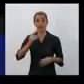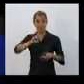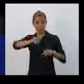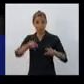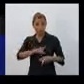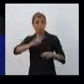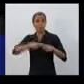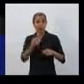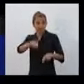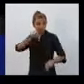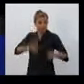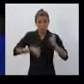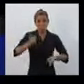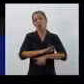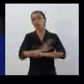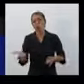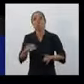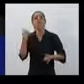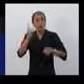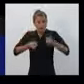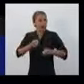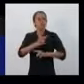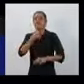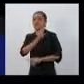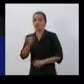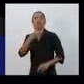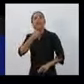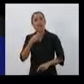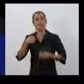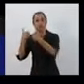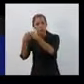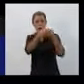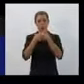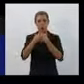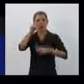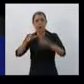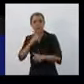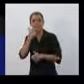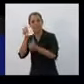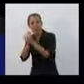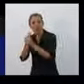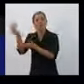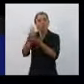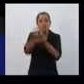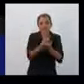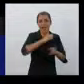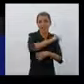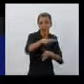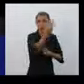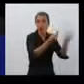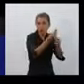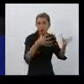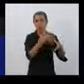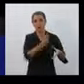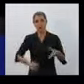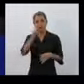consenso por eso propongo que nos sentemos a una mesa los industriales el campo los que trabajan y el estado y